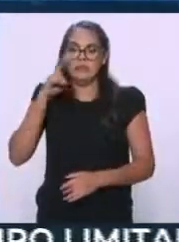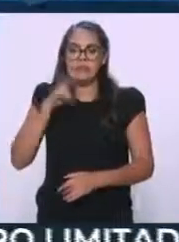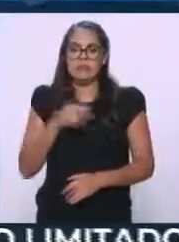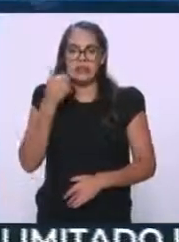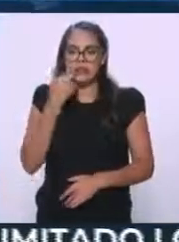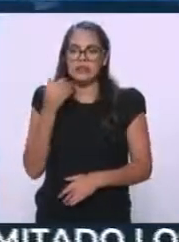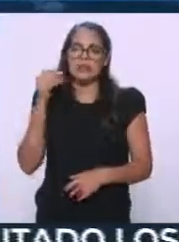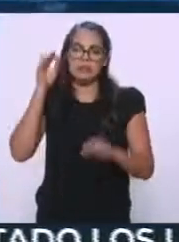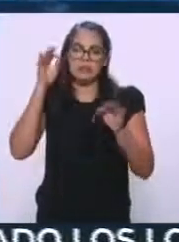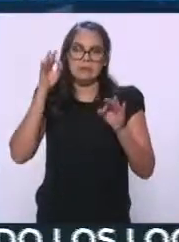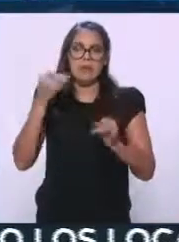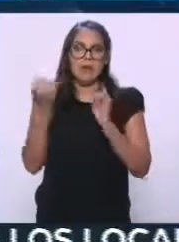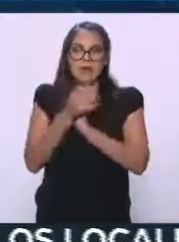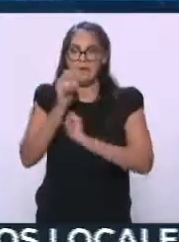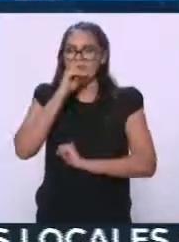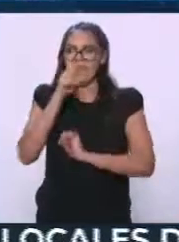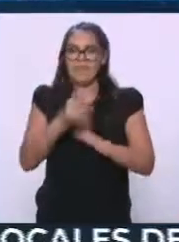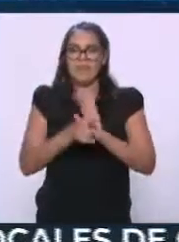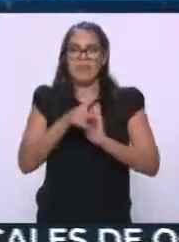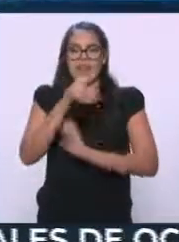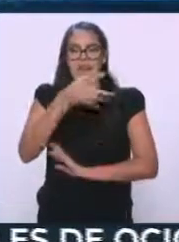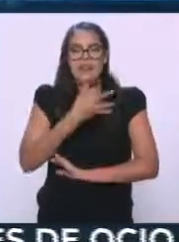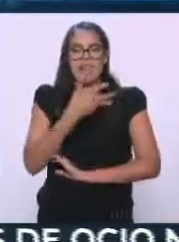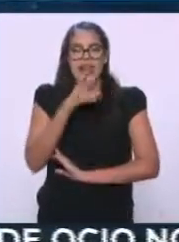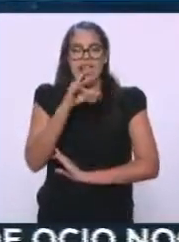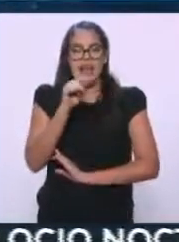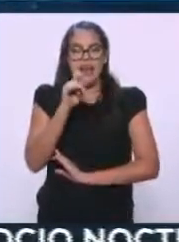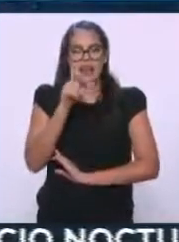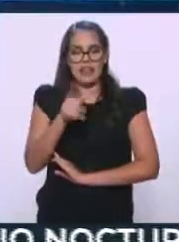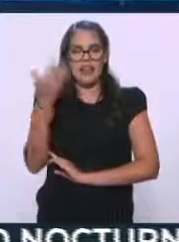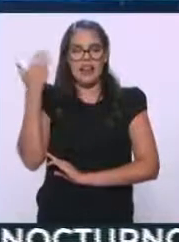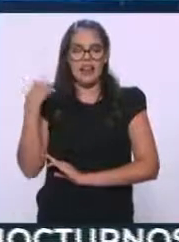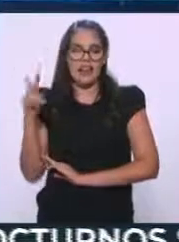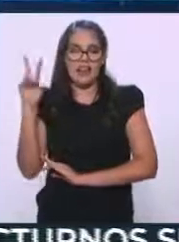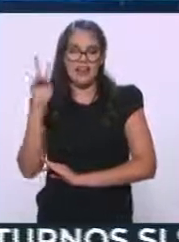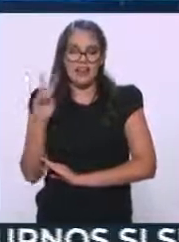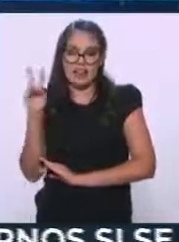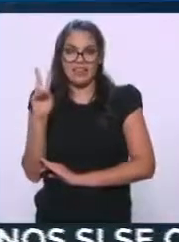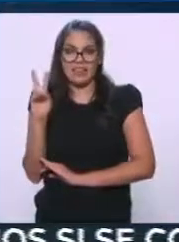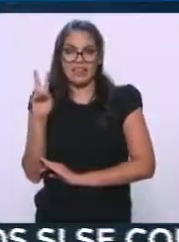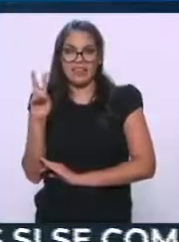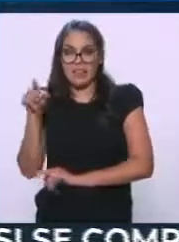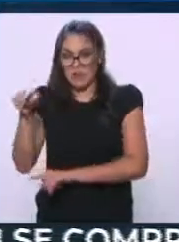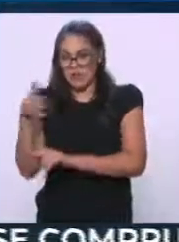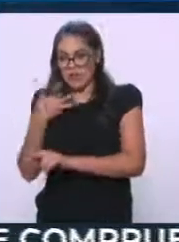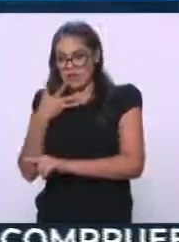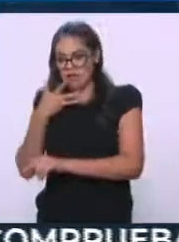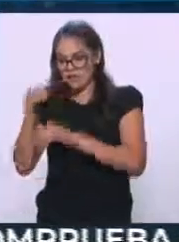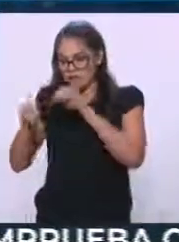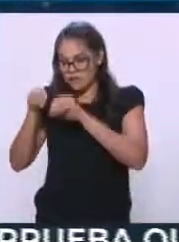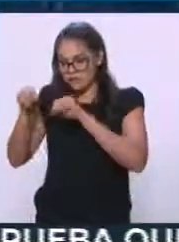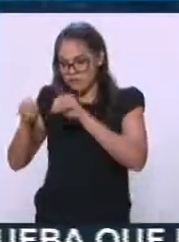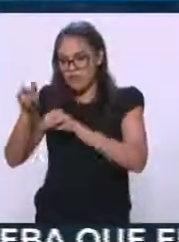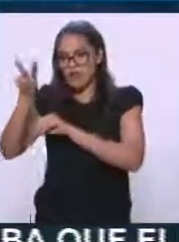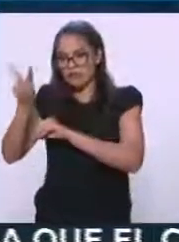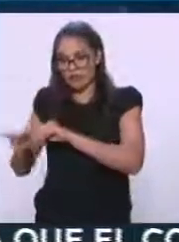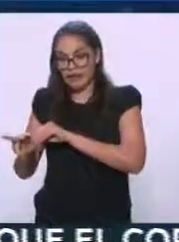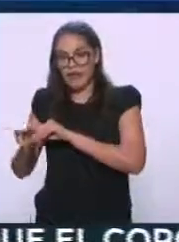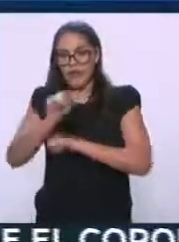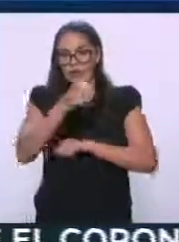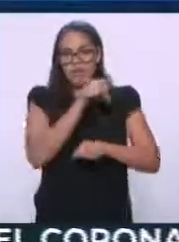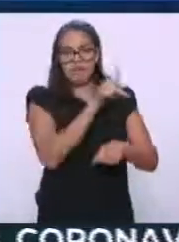artificialmente, pero al igual que el video del cártel que nos dio el viernes, una parte de la conversación era artificial y otra era real. Es